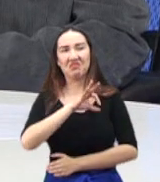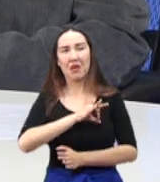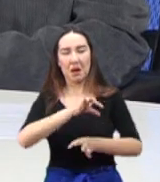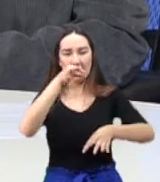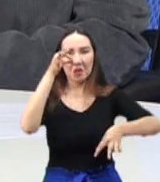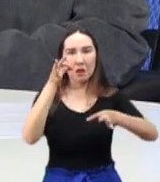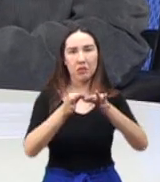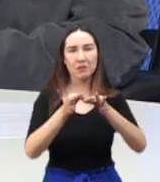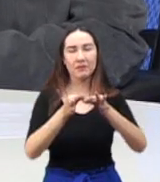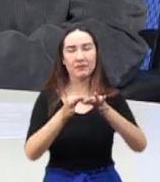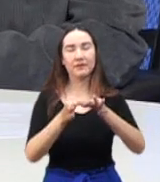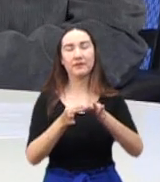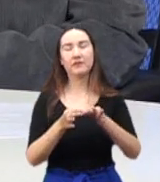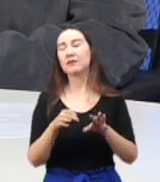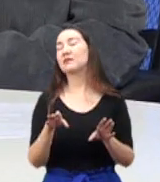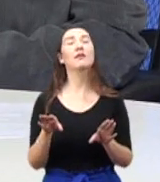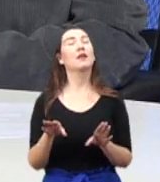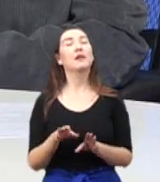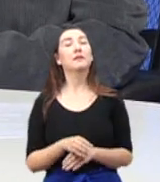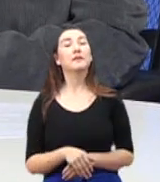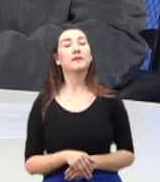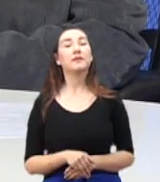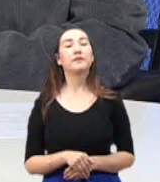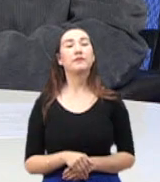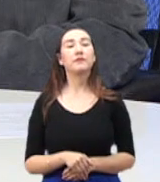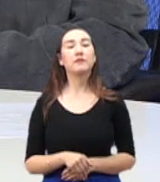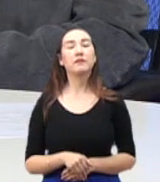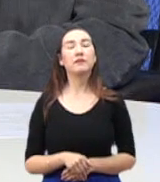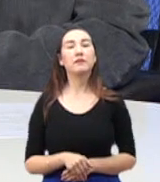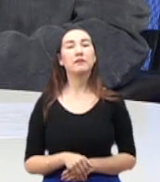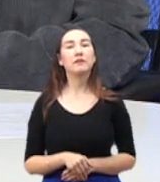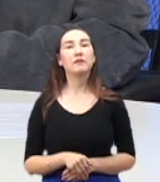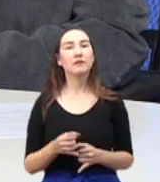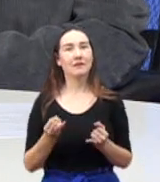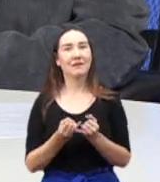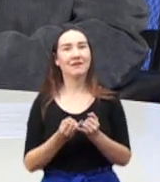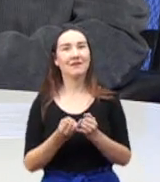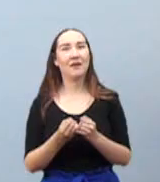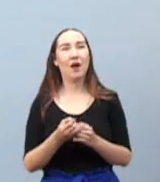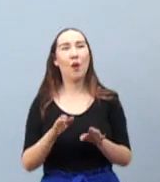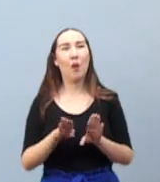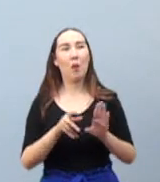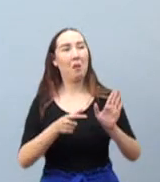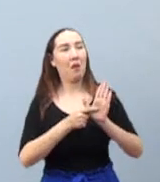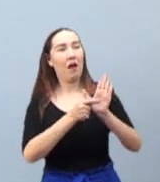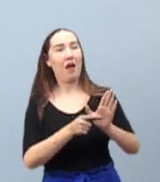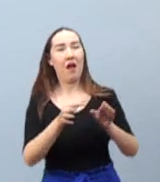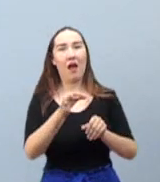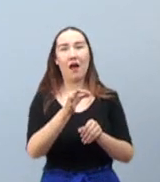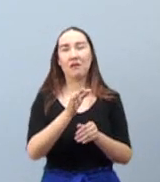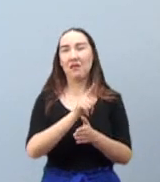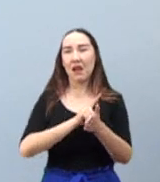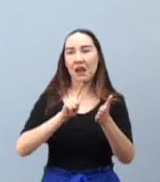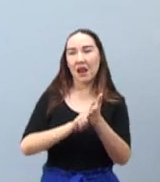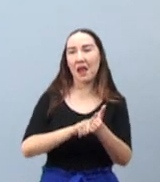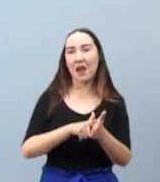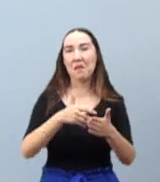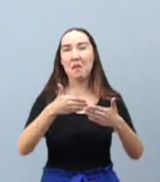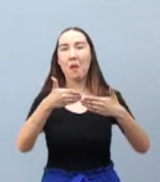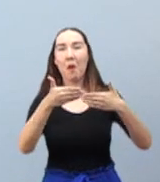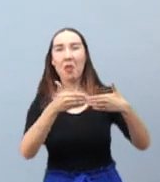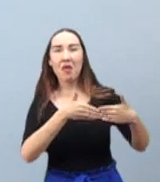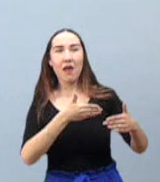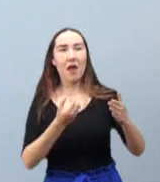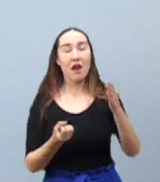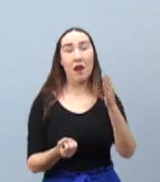práctica. Se presumió que esta sería una ley de avanzada, moderna. Se dijo